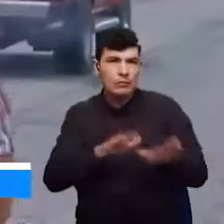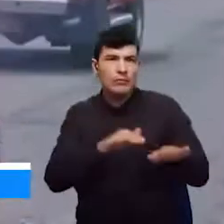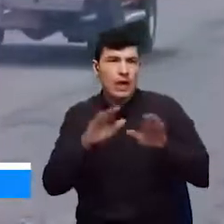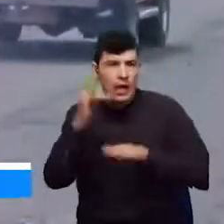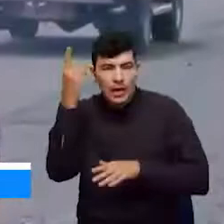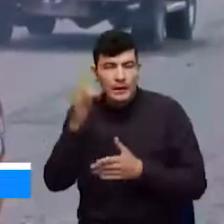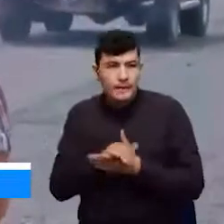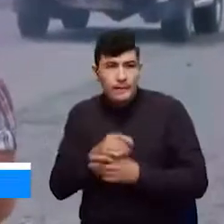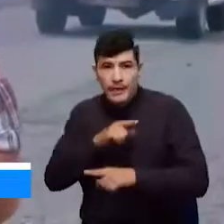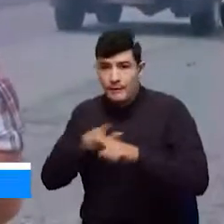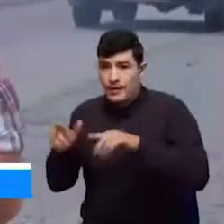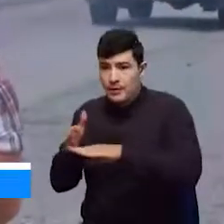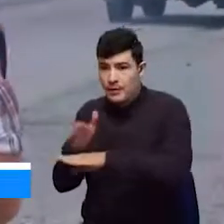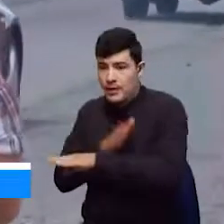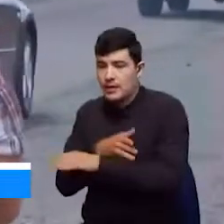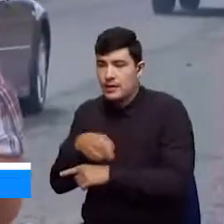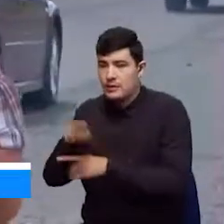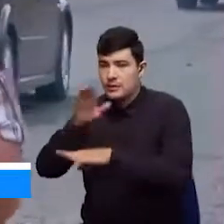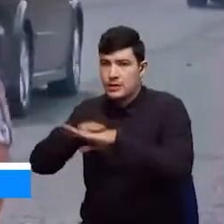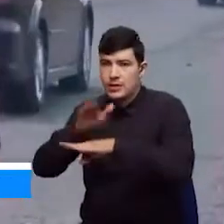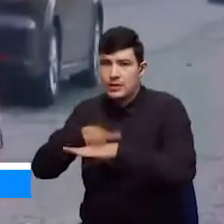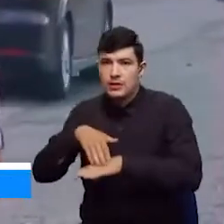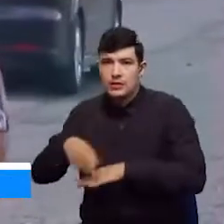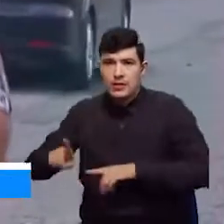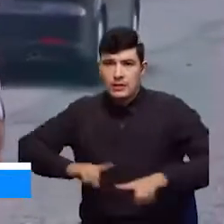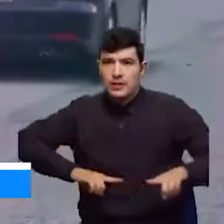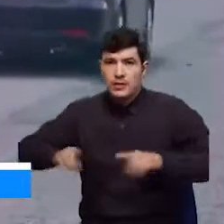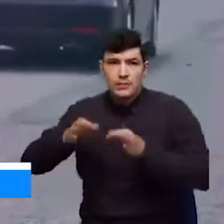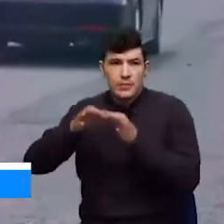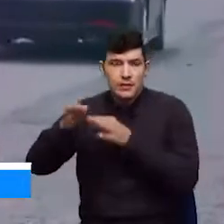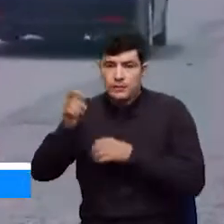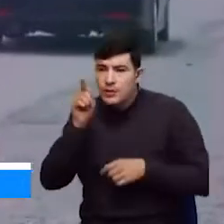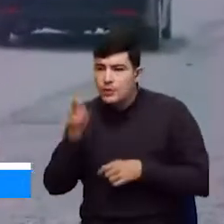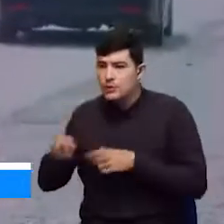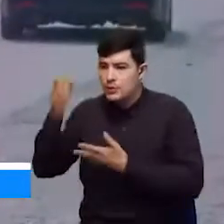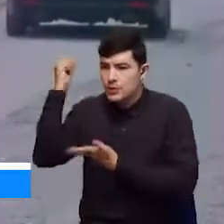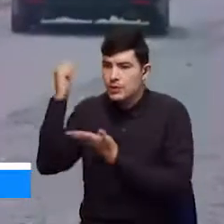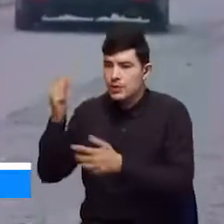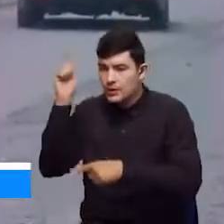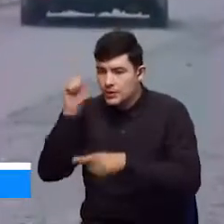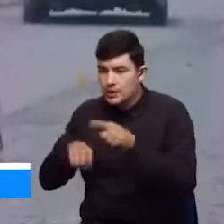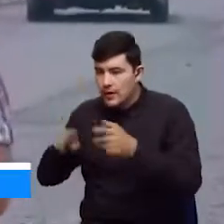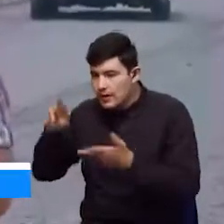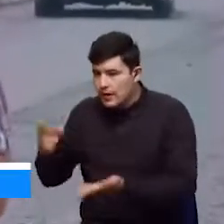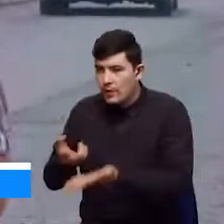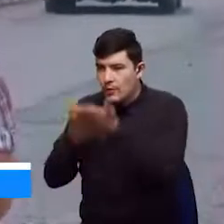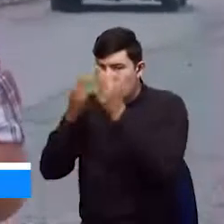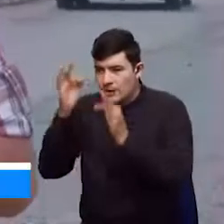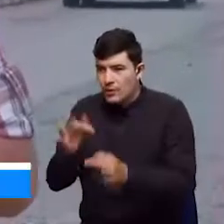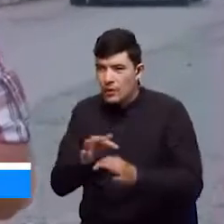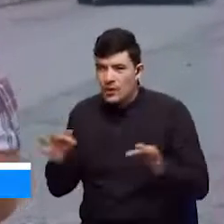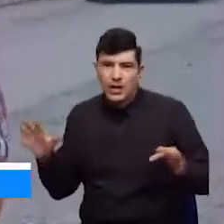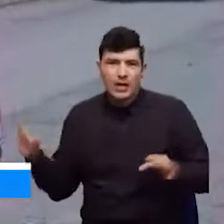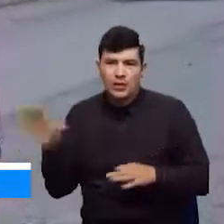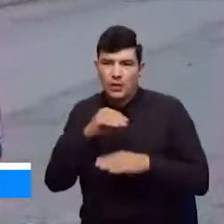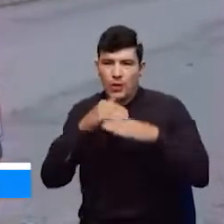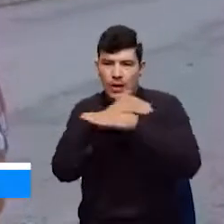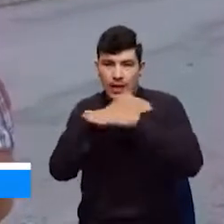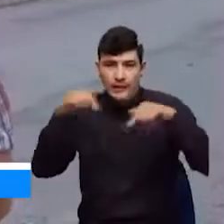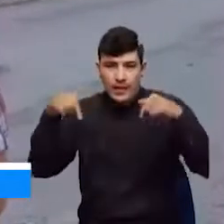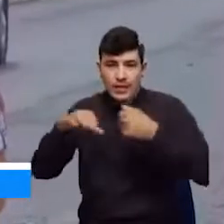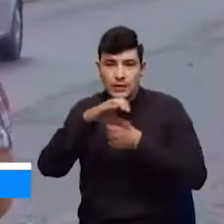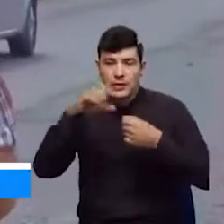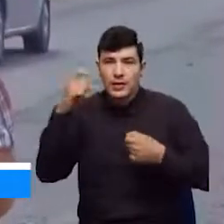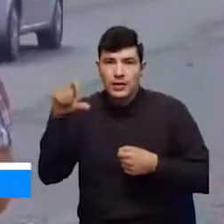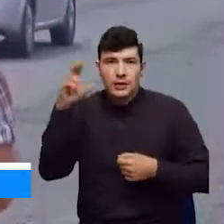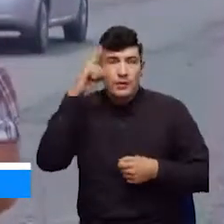Muy bien, pues según lo anunciado por la administración municipal, con esta inversión no se podrá recuperar el total de la malla vial de los cucuteños.